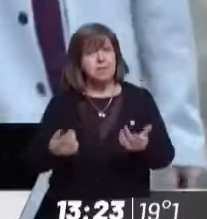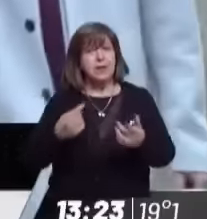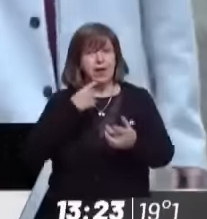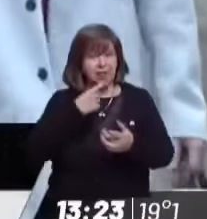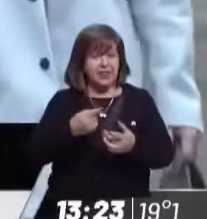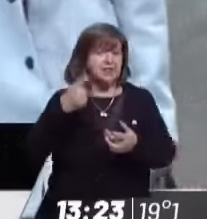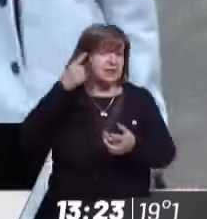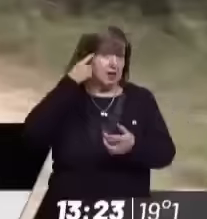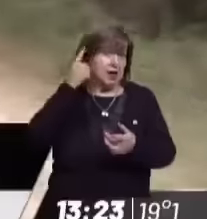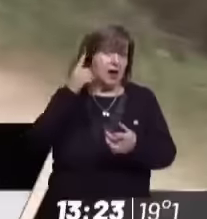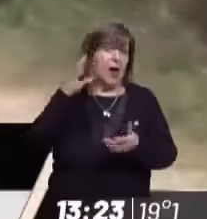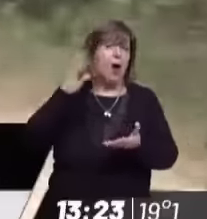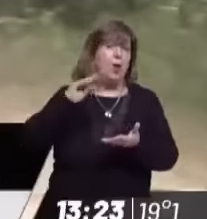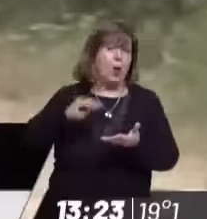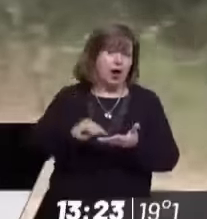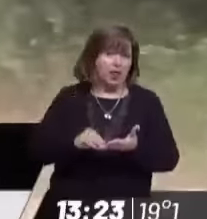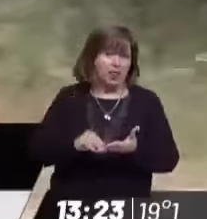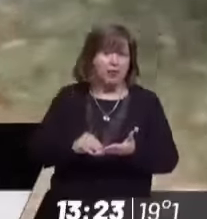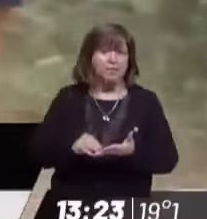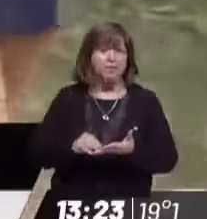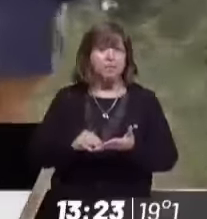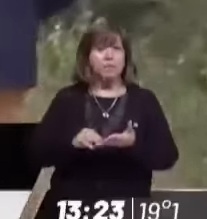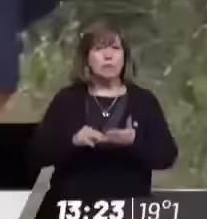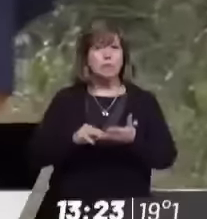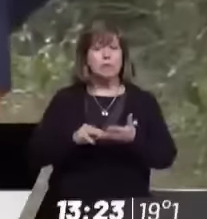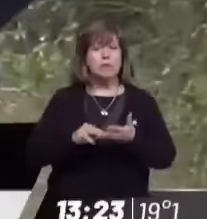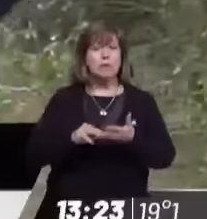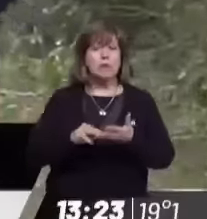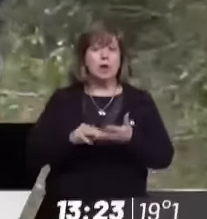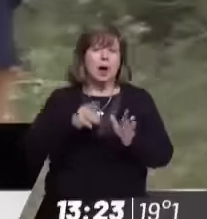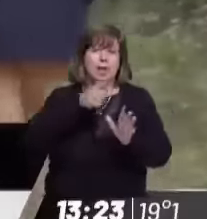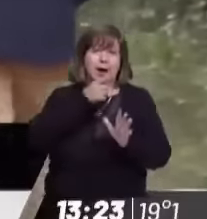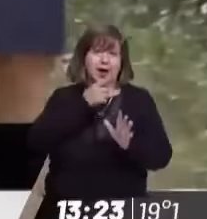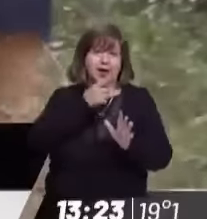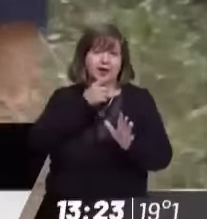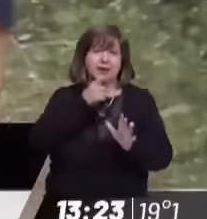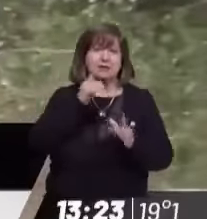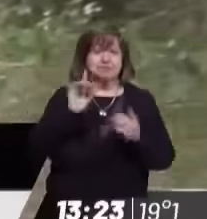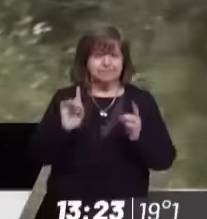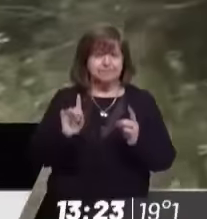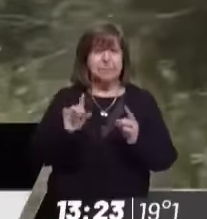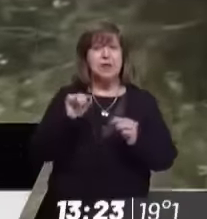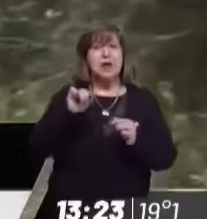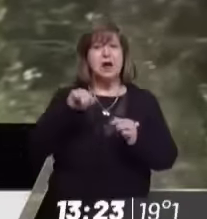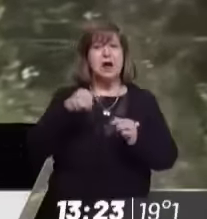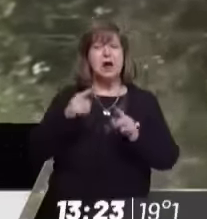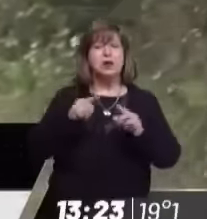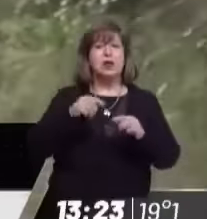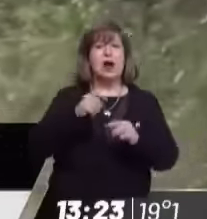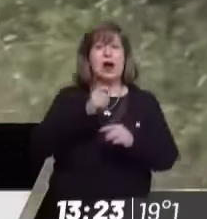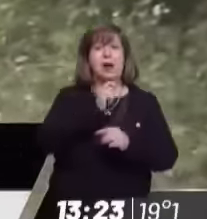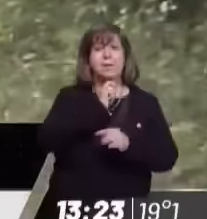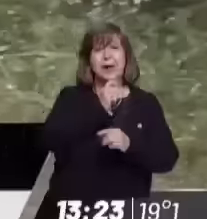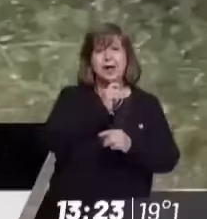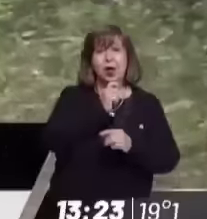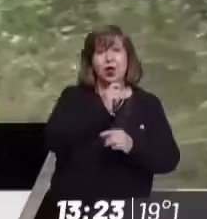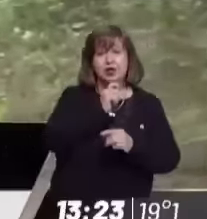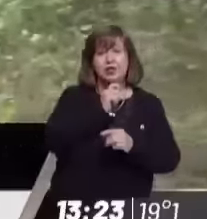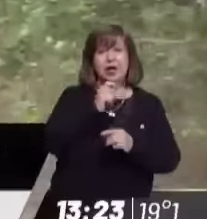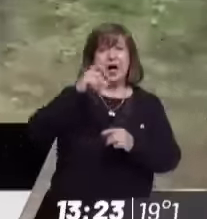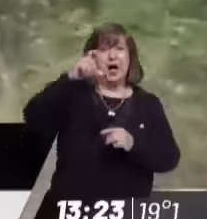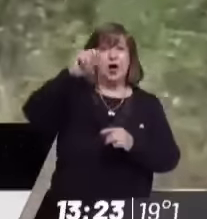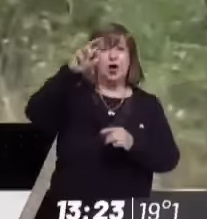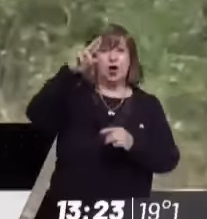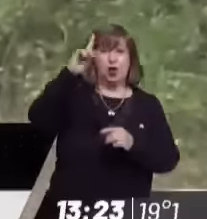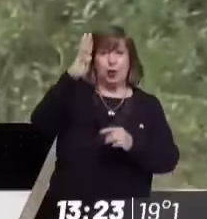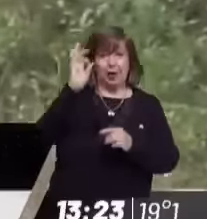de personas y de una organización criminal que pueda haberse llevado a Luan Peña. Hay una periodista del otro lado, está Judith Córdoba, va a charlar